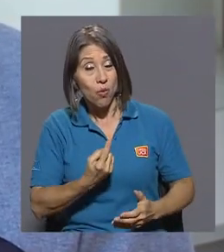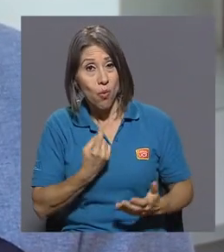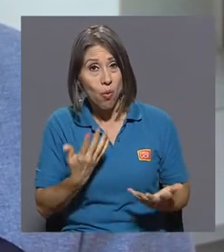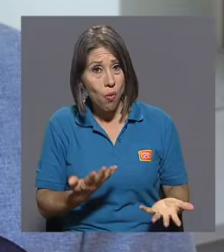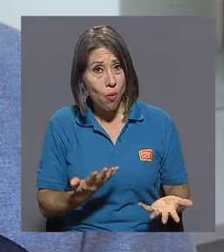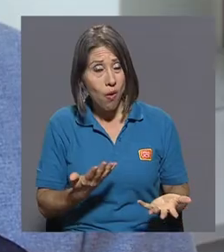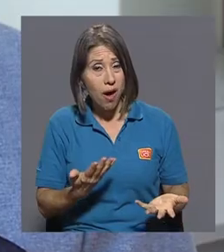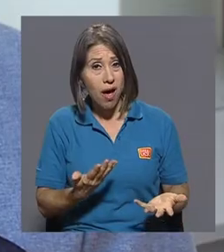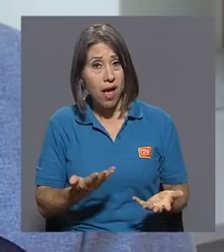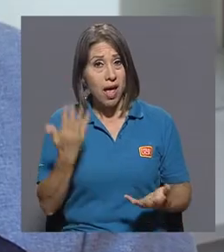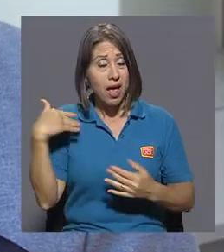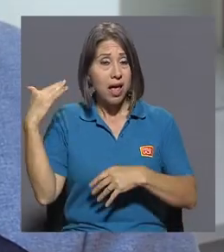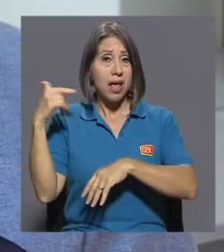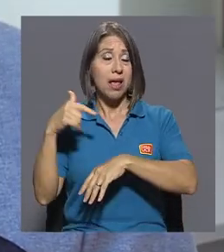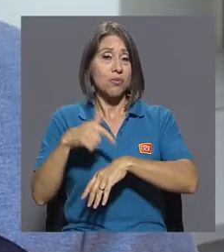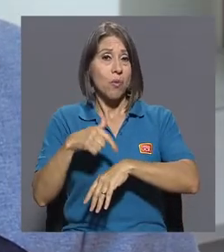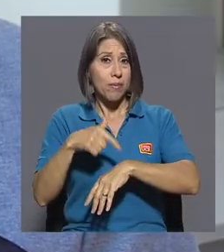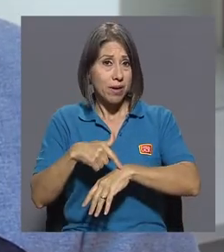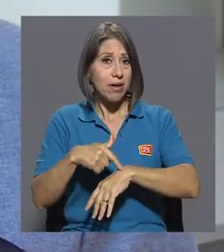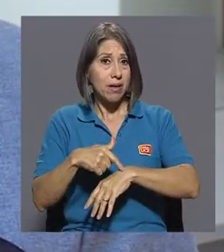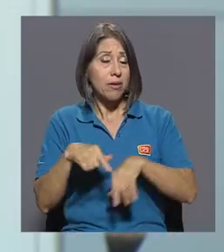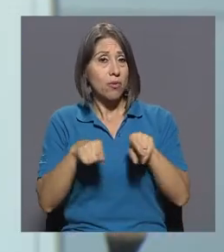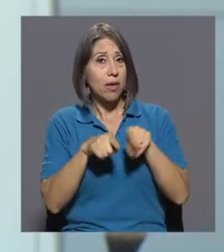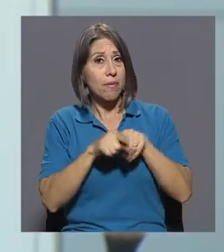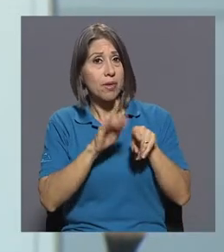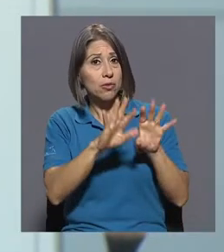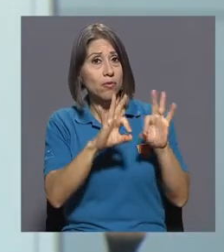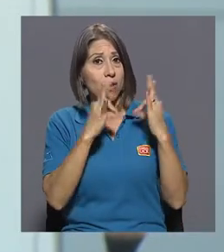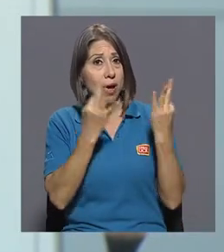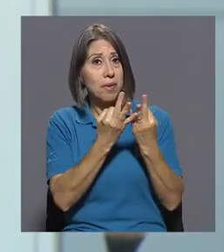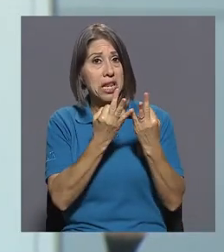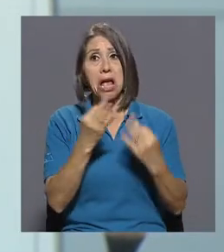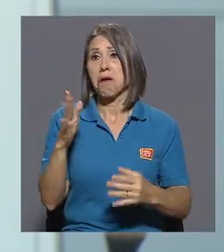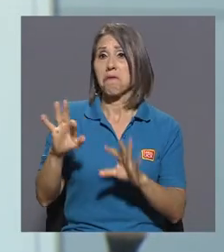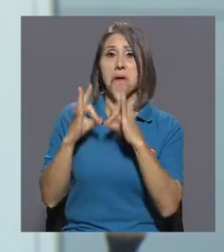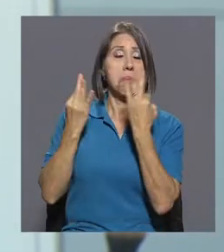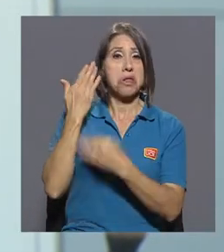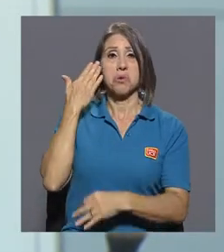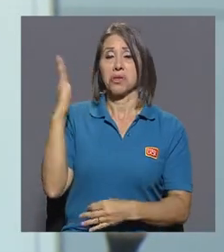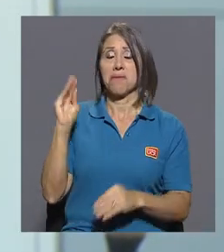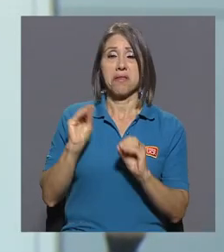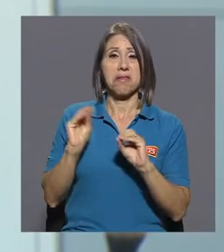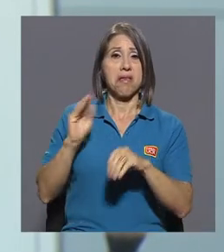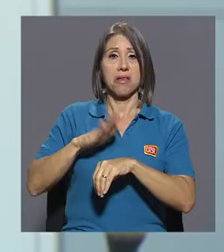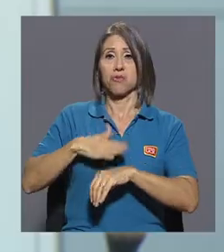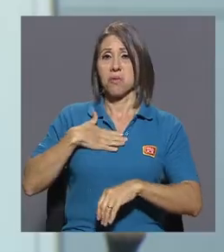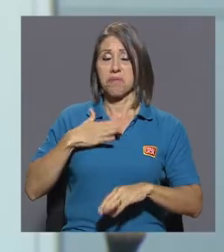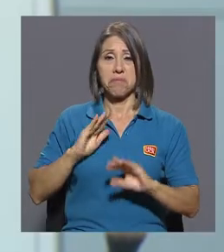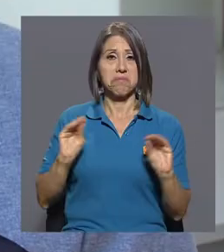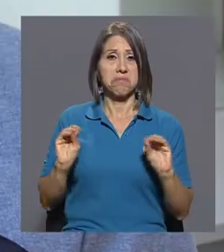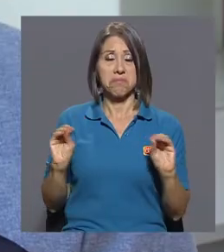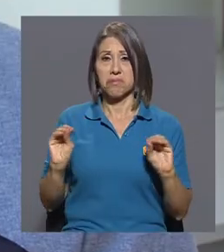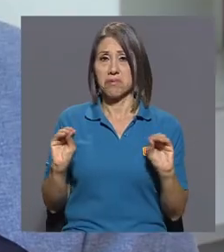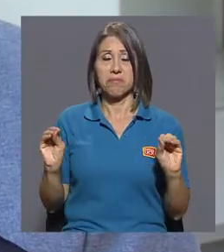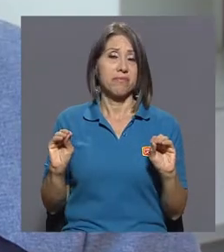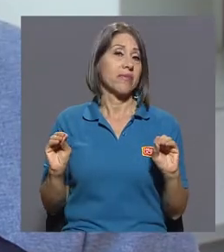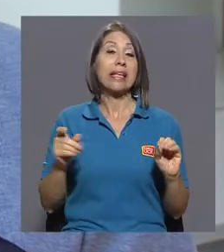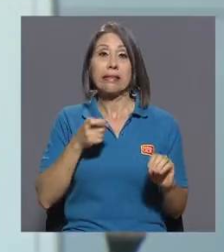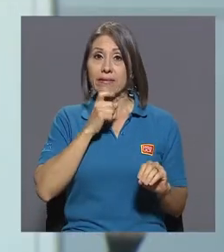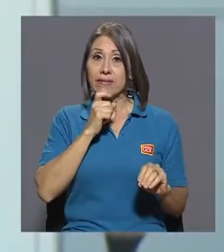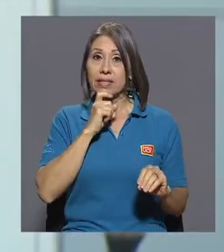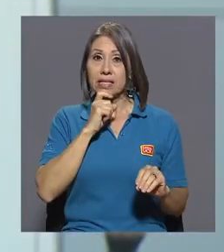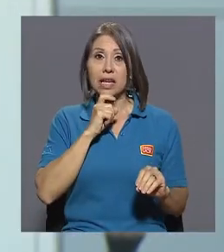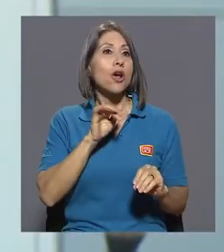momento hasta su familia no... No sabía nada de mí. ¿No? No. Era difícil. Estaba